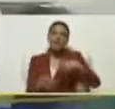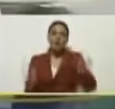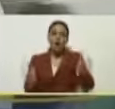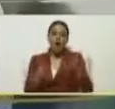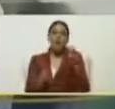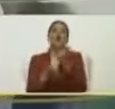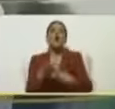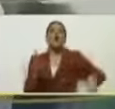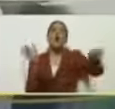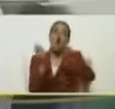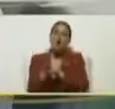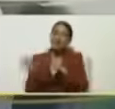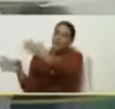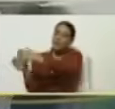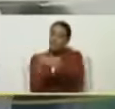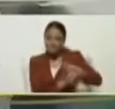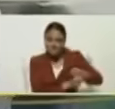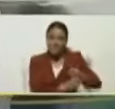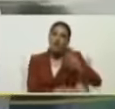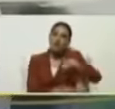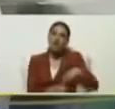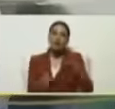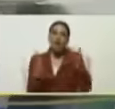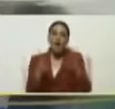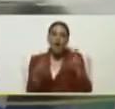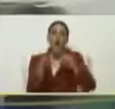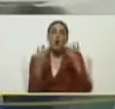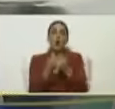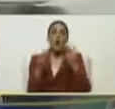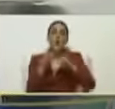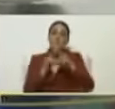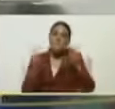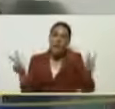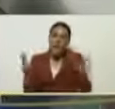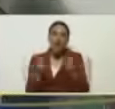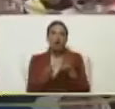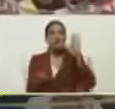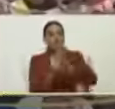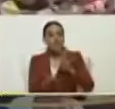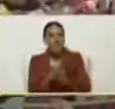la tranquilidad, la concordia, le ganamos a la guarimba.